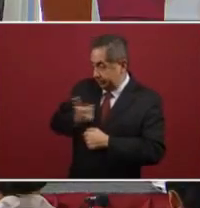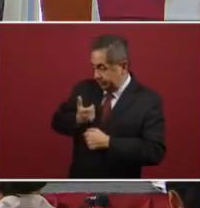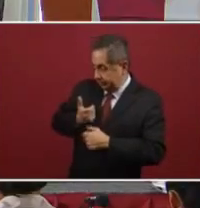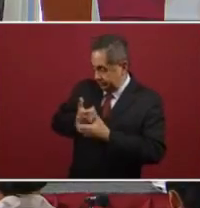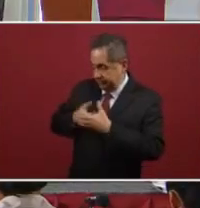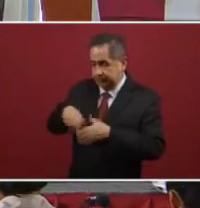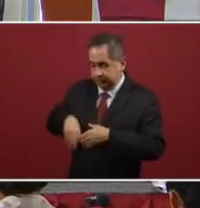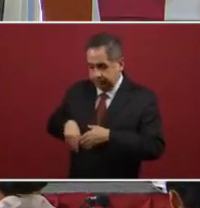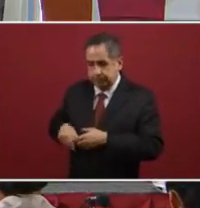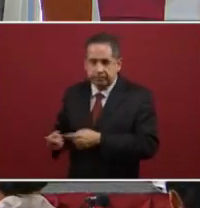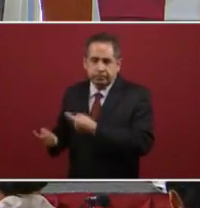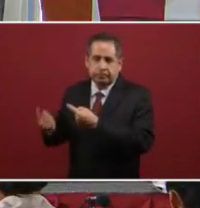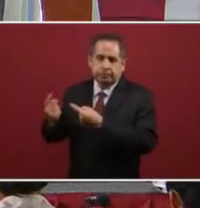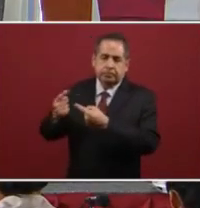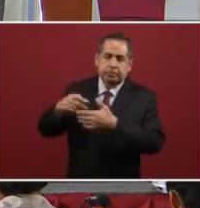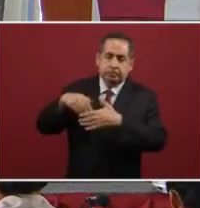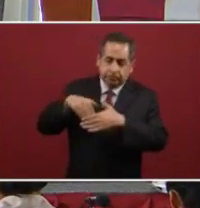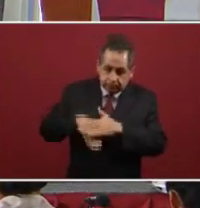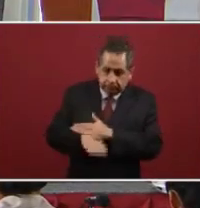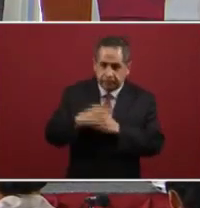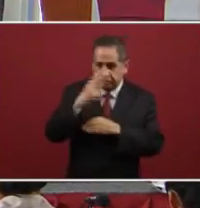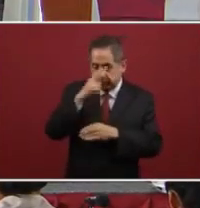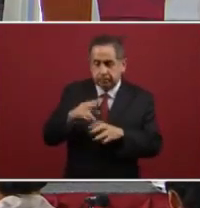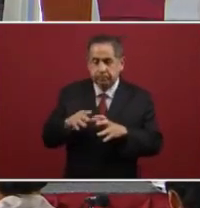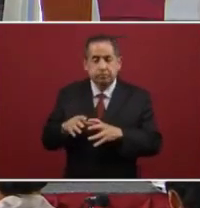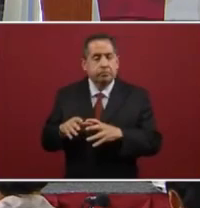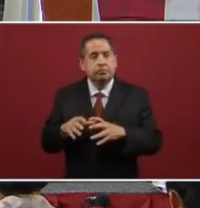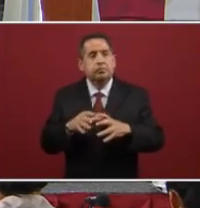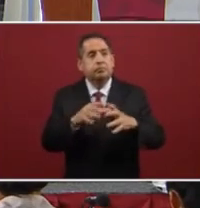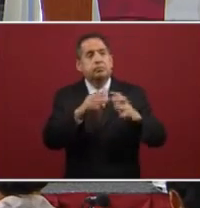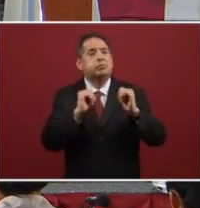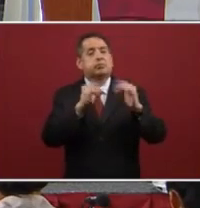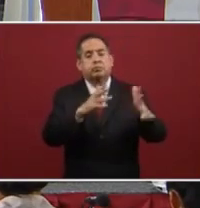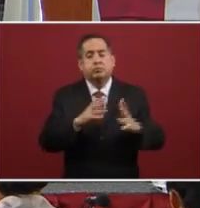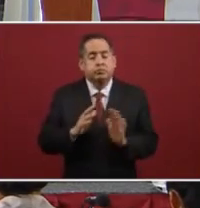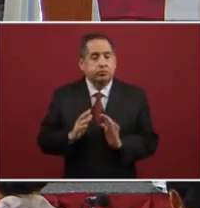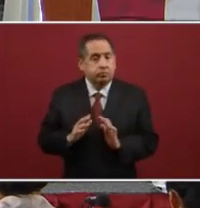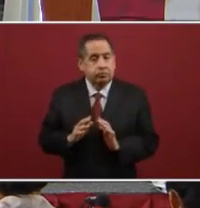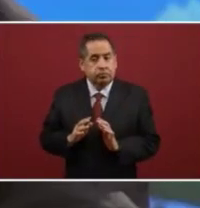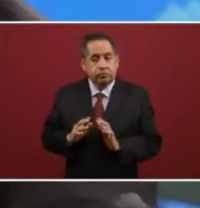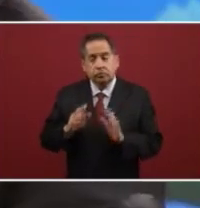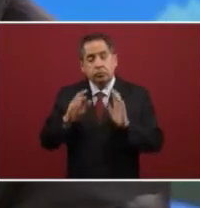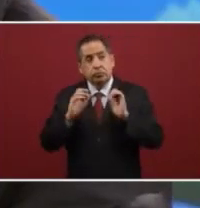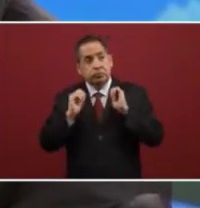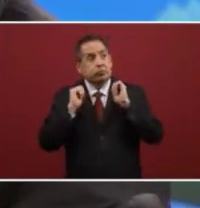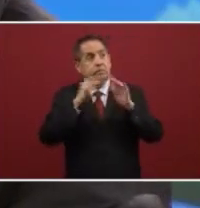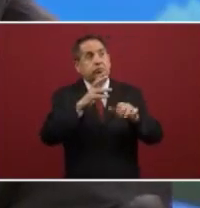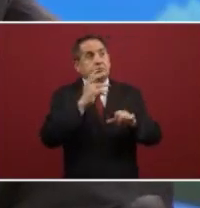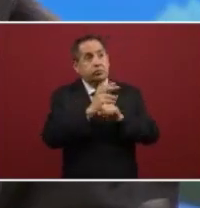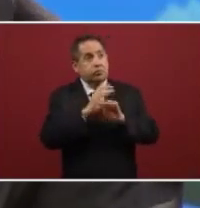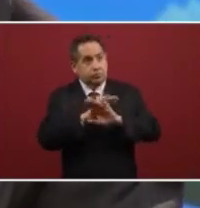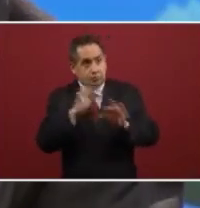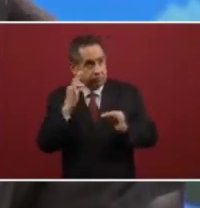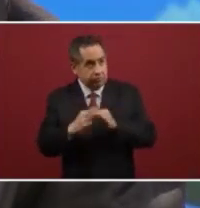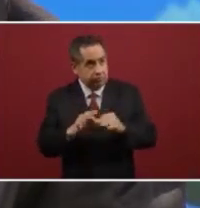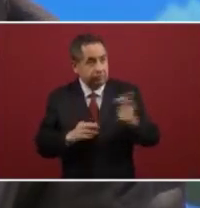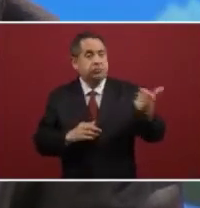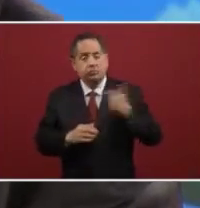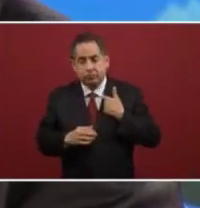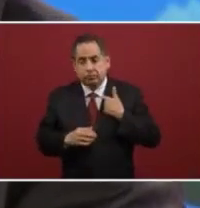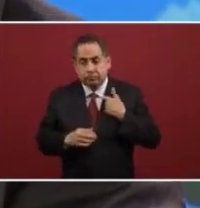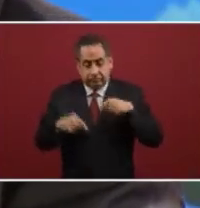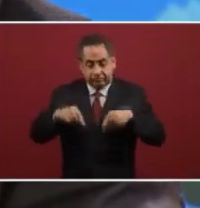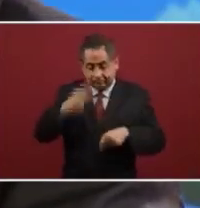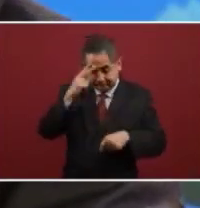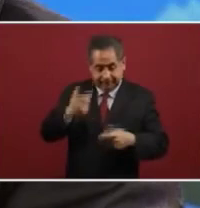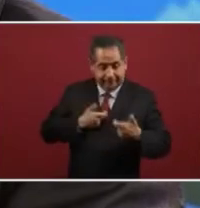el grueso de este parque es en los países origen al llegar a eeuu en